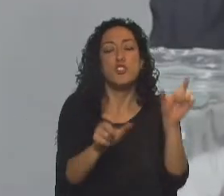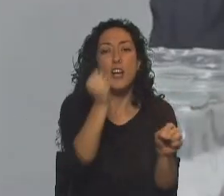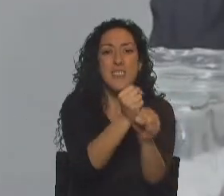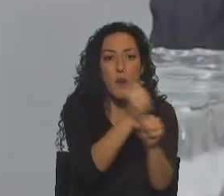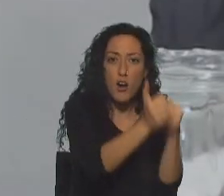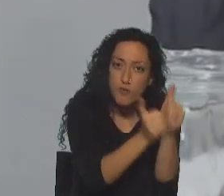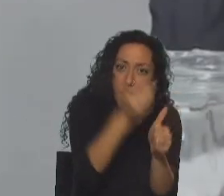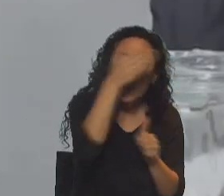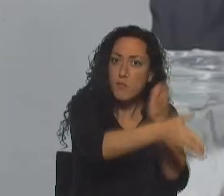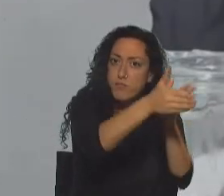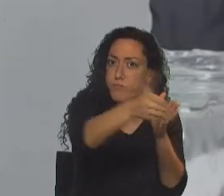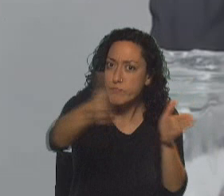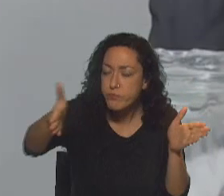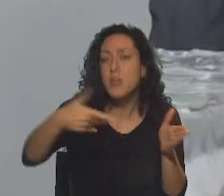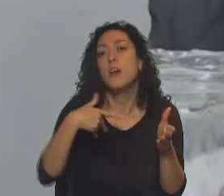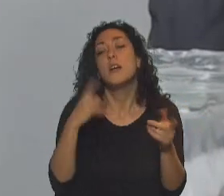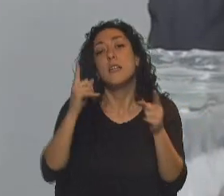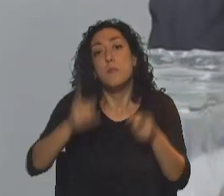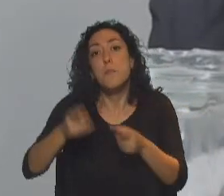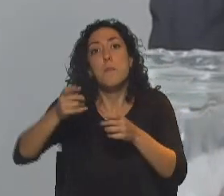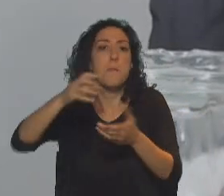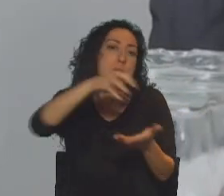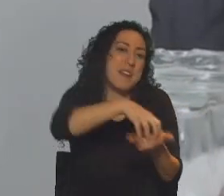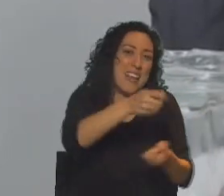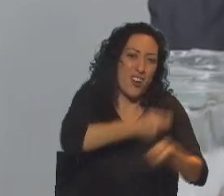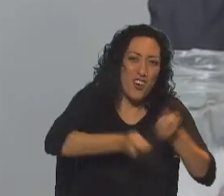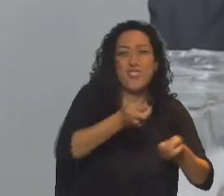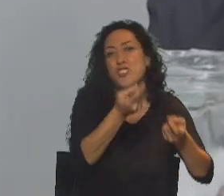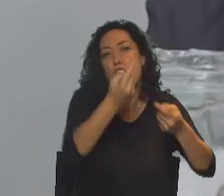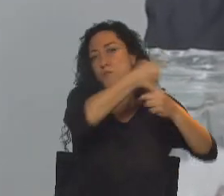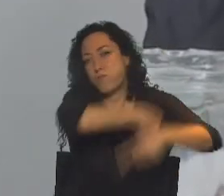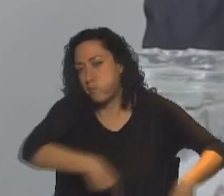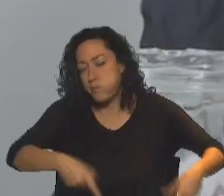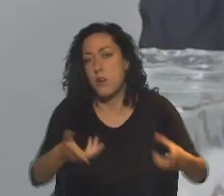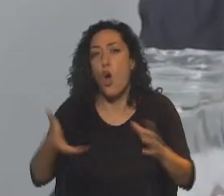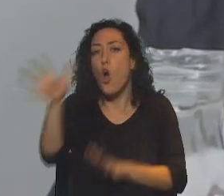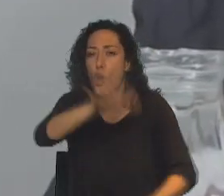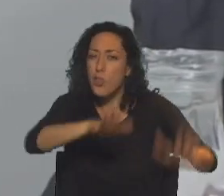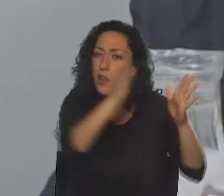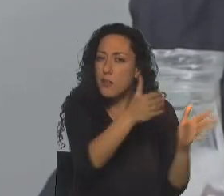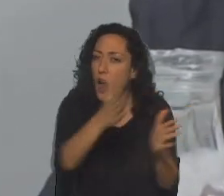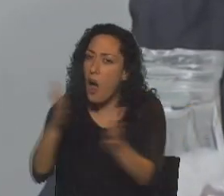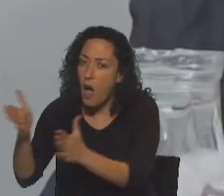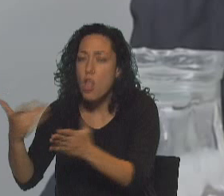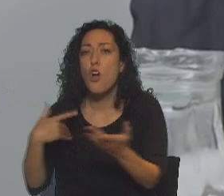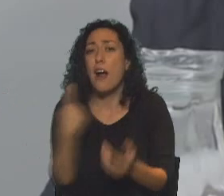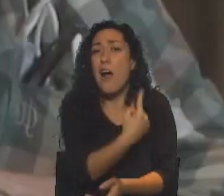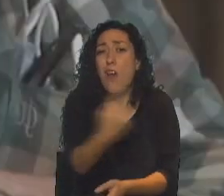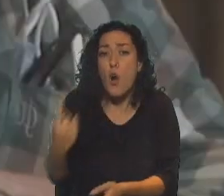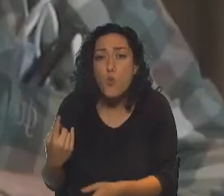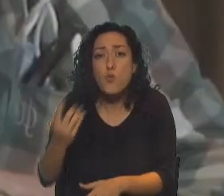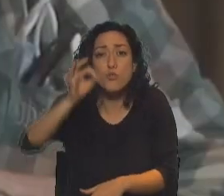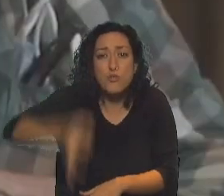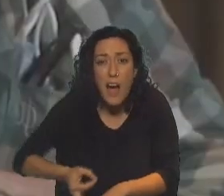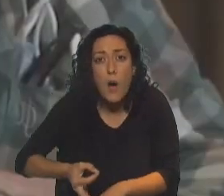el comercio, el vendedor en su comercio, el comerciante, el orden que cada uno esté haciendo lo que sabe y lo que tiene que hacer.